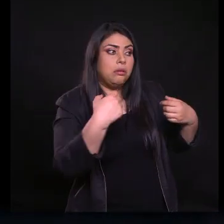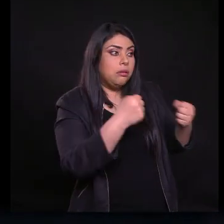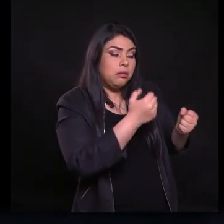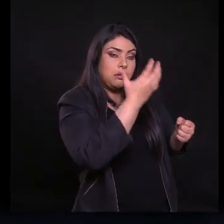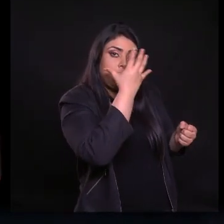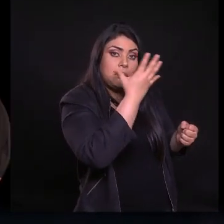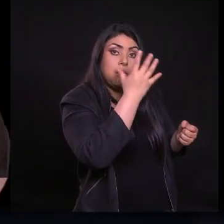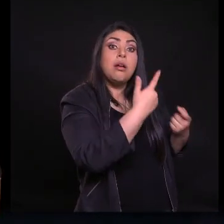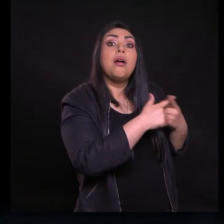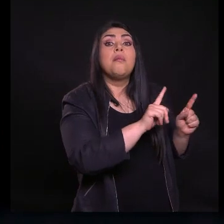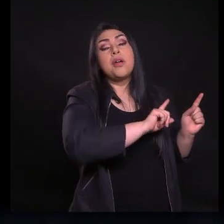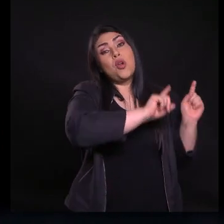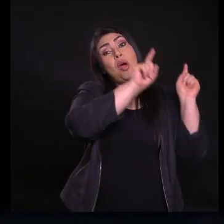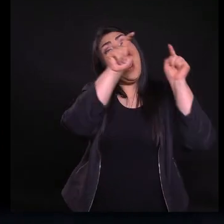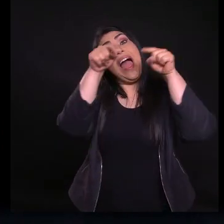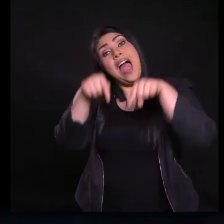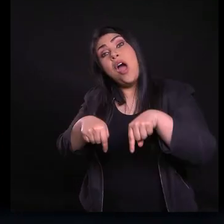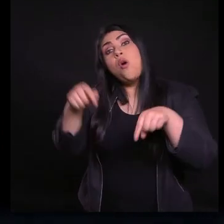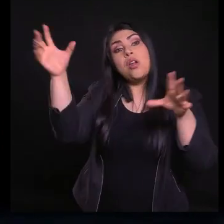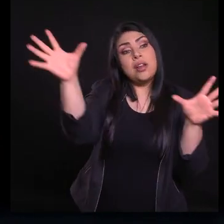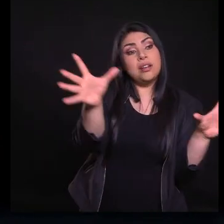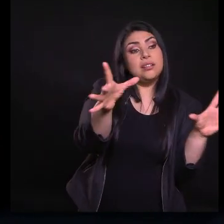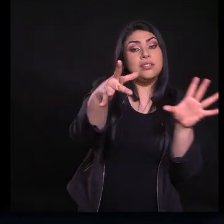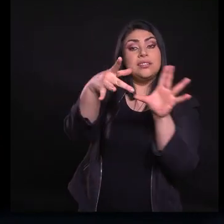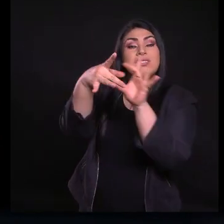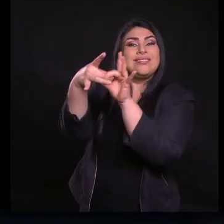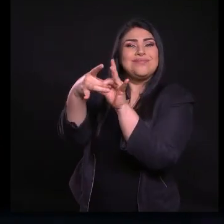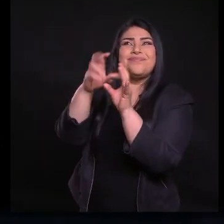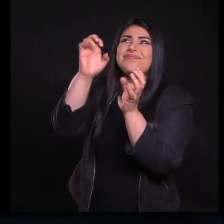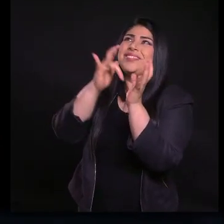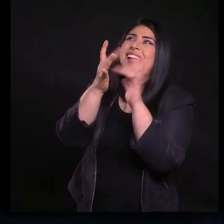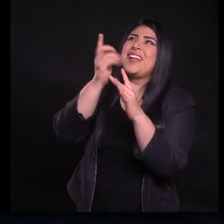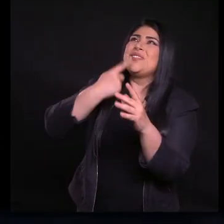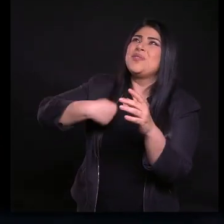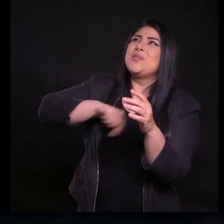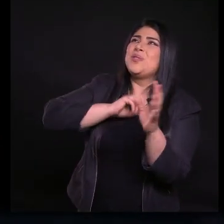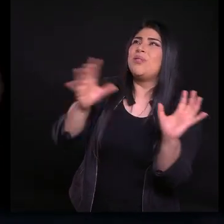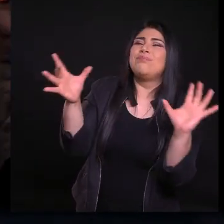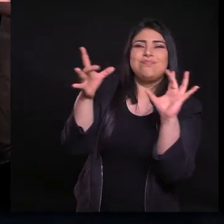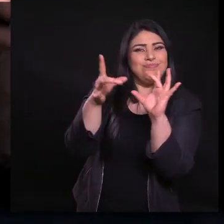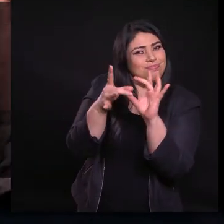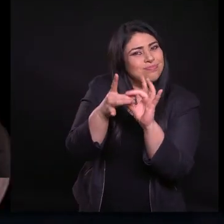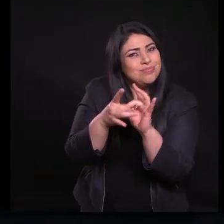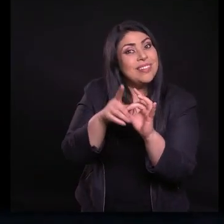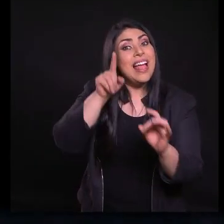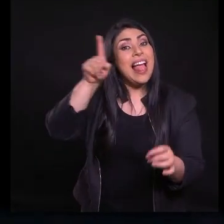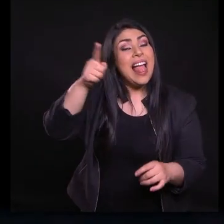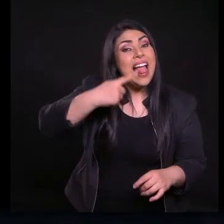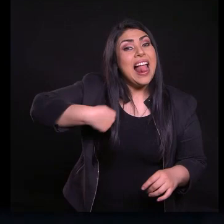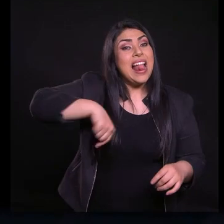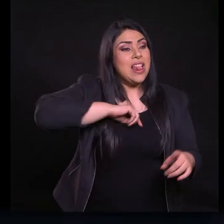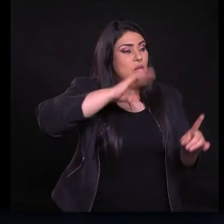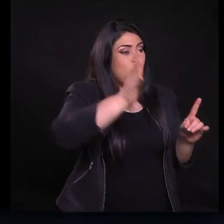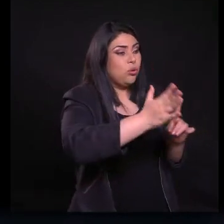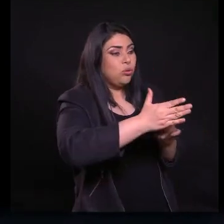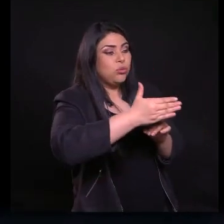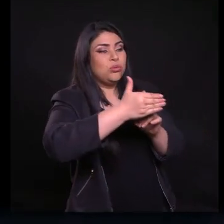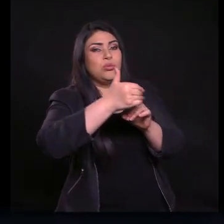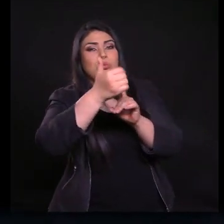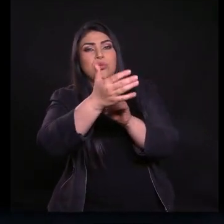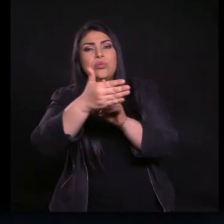ahora os ha reconciliado jesús es nuestro reconciliador él nos tomó él nos